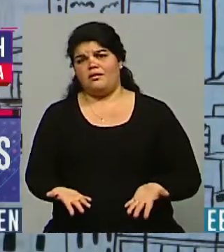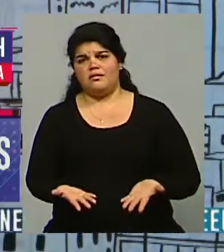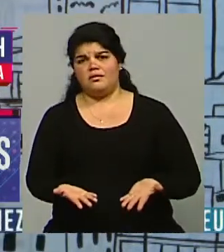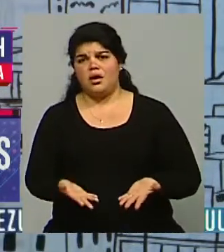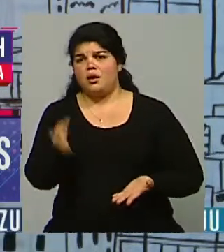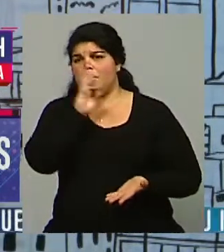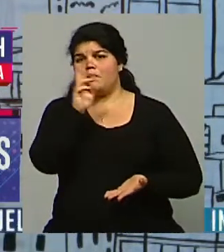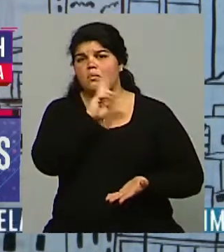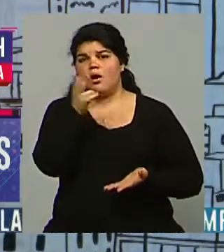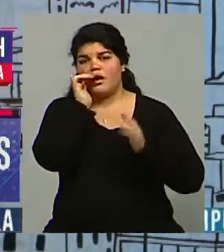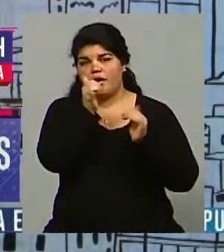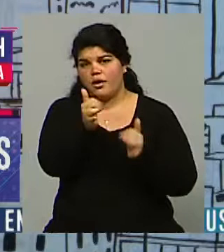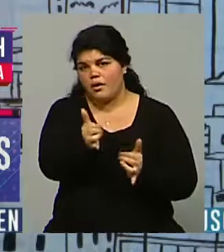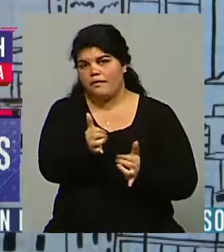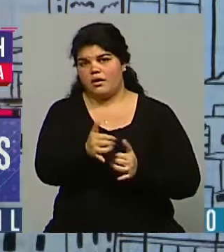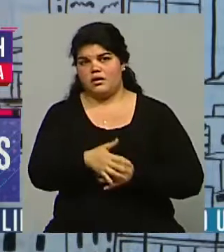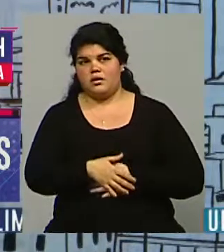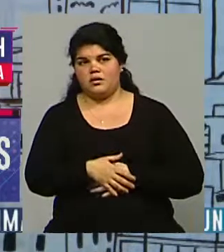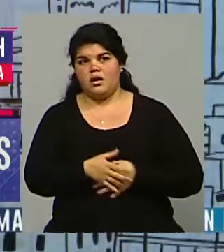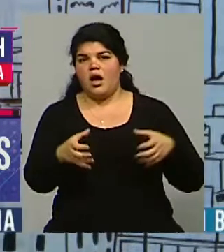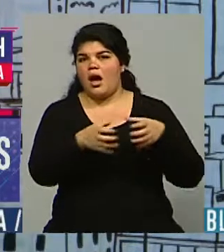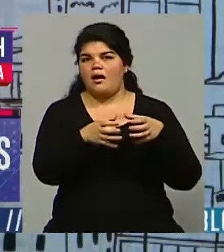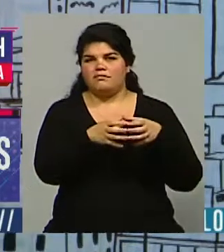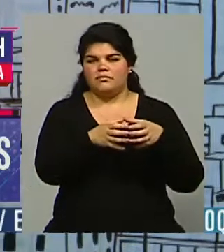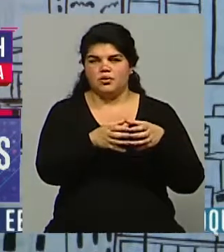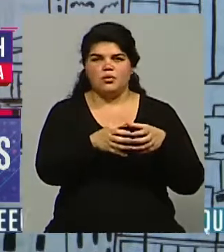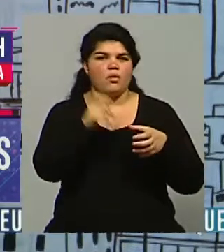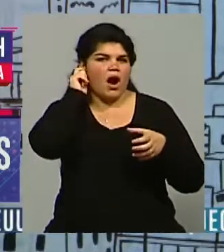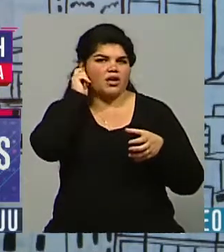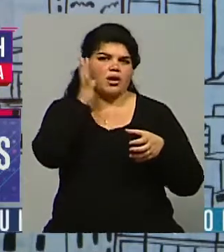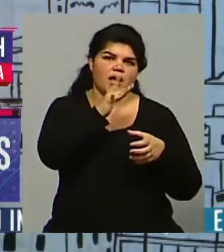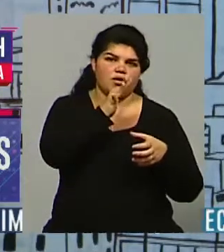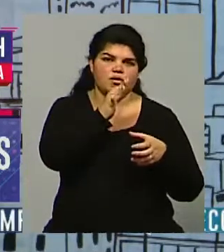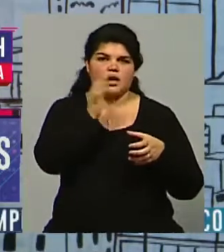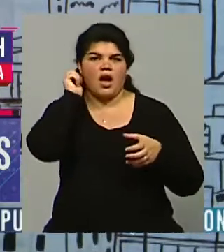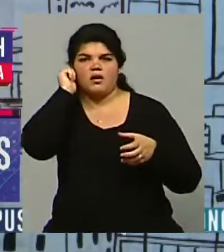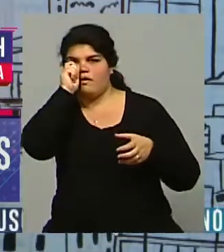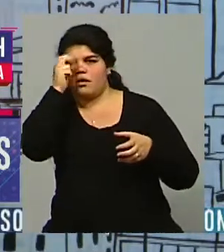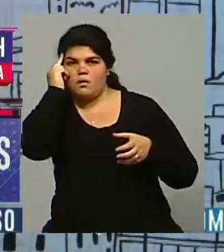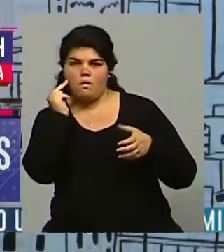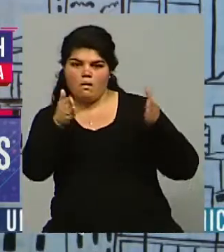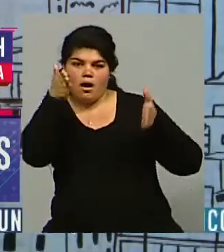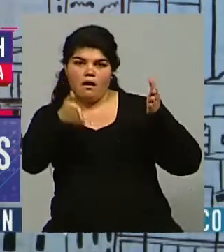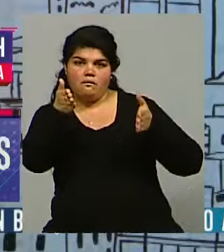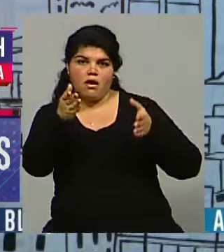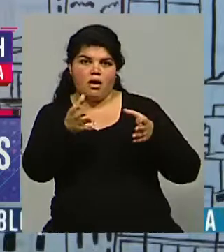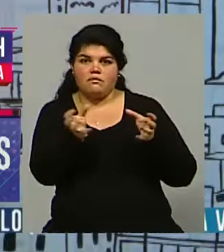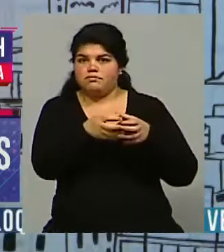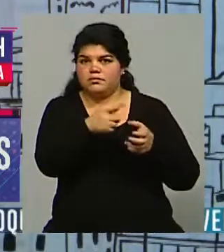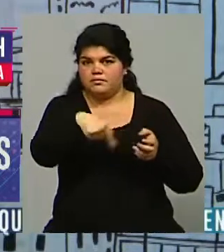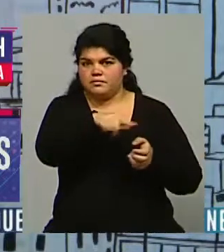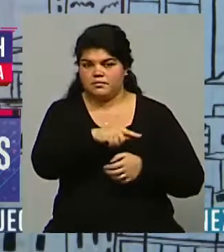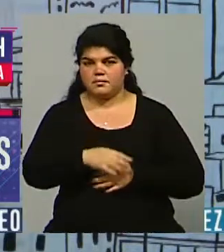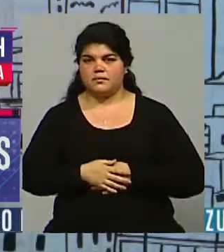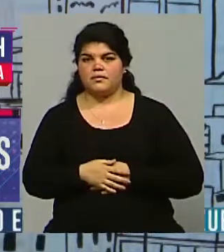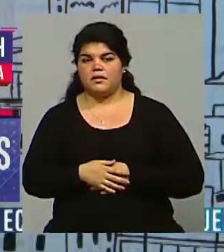más jóvenes, el grupo etario que va entre los 14 y 29 años. Esto se lo conoce en la jerga y